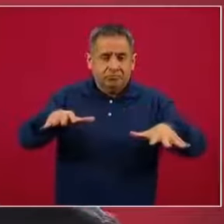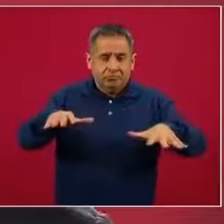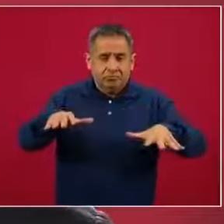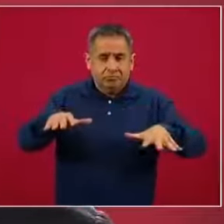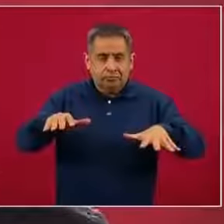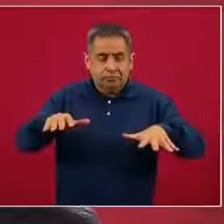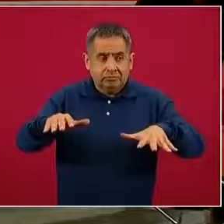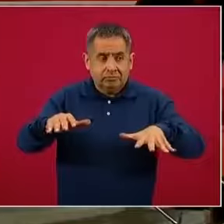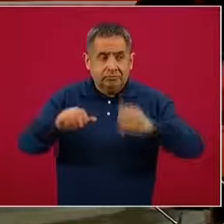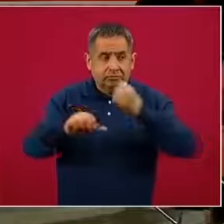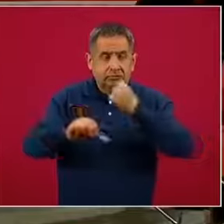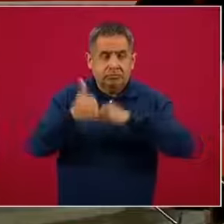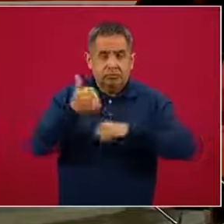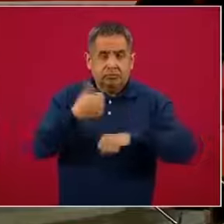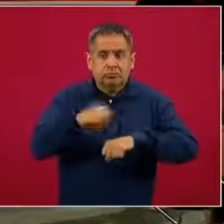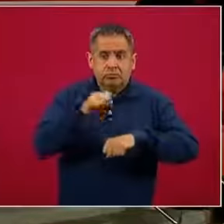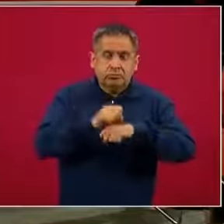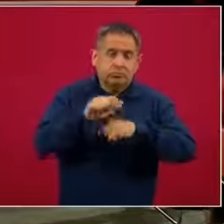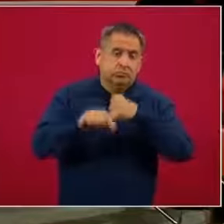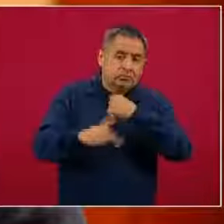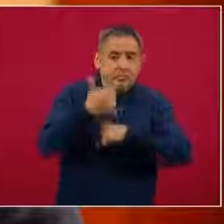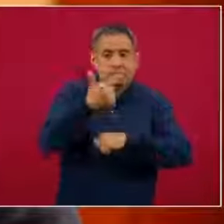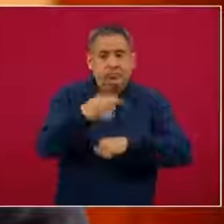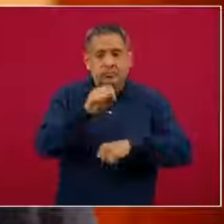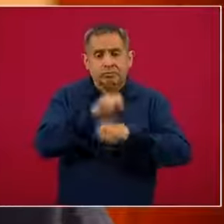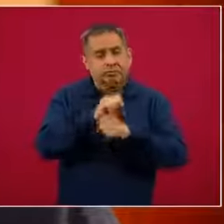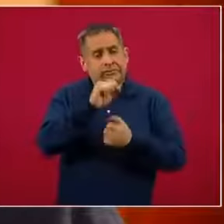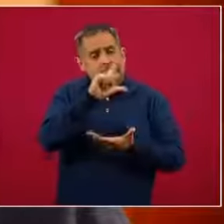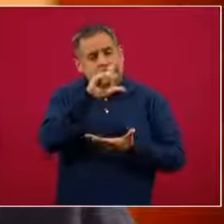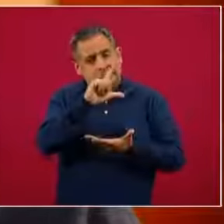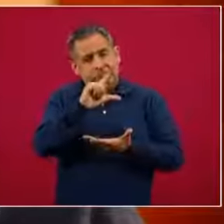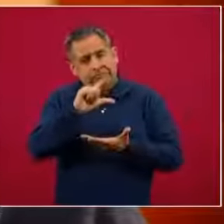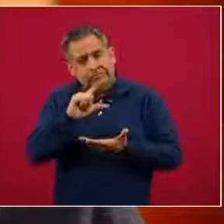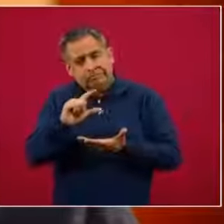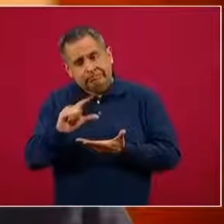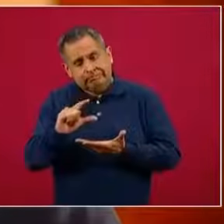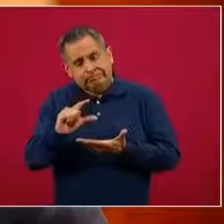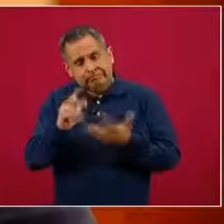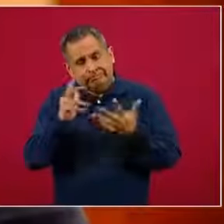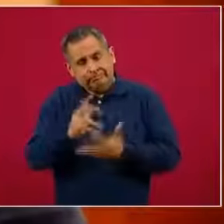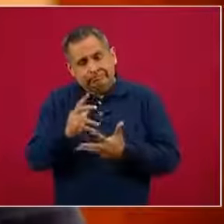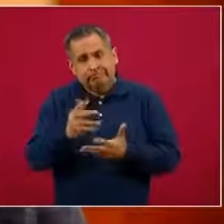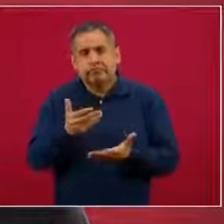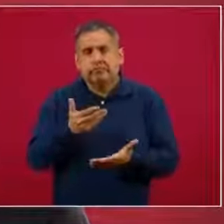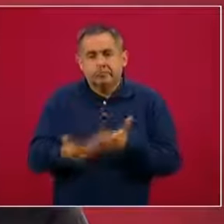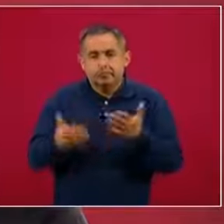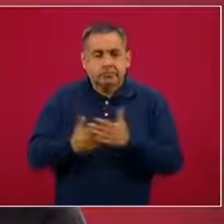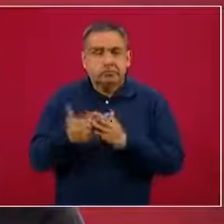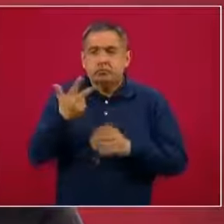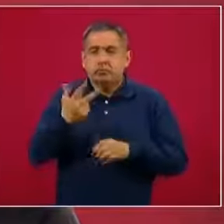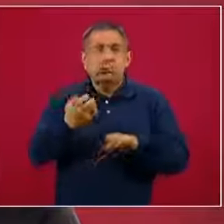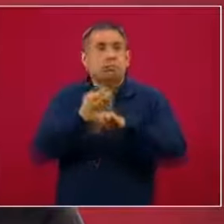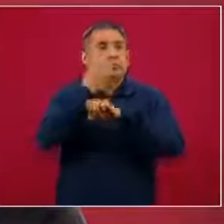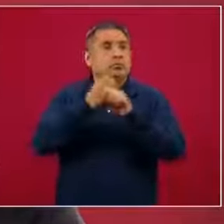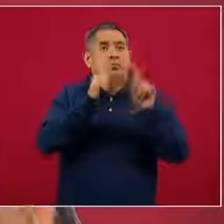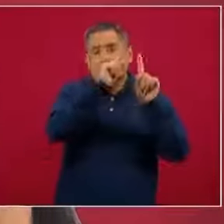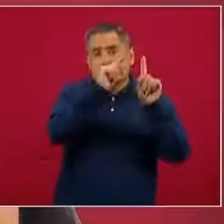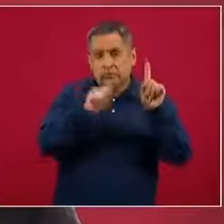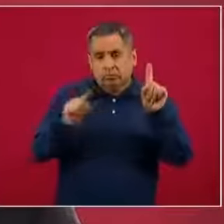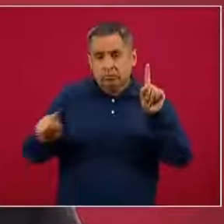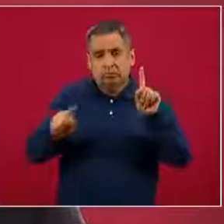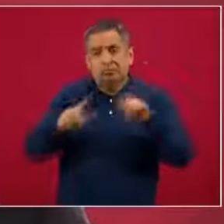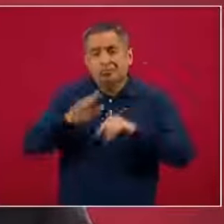Habíamos acumulado 11 semanas, 12 de hecho, de descenso en el número de casos. Tenemos ahorita en 8 entidades de la República